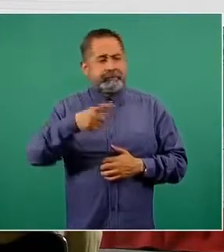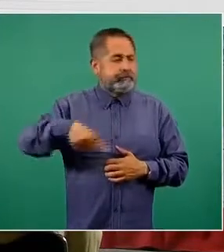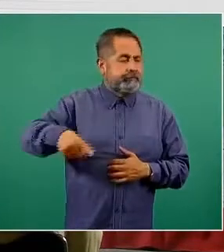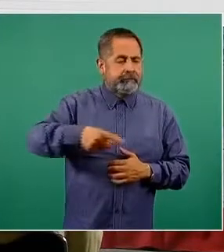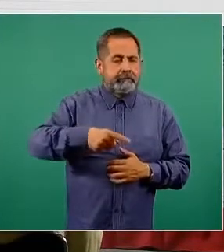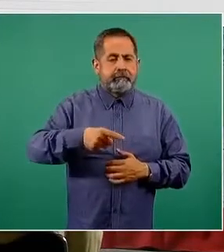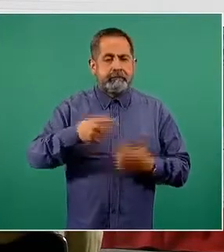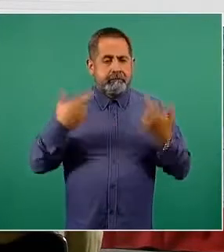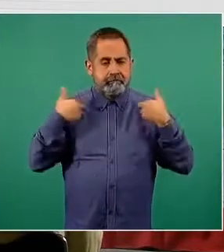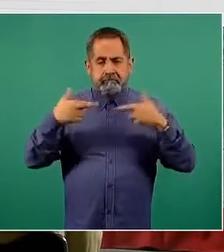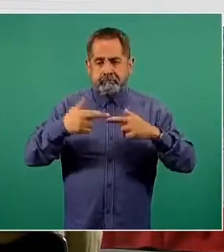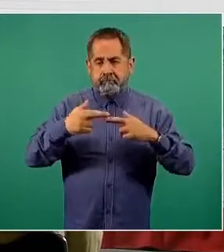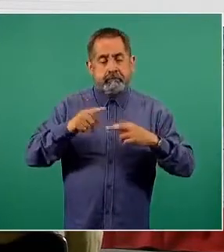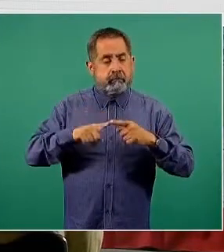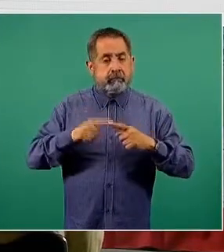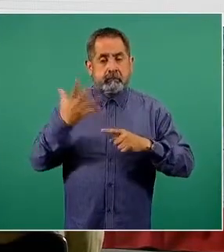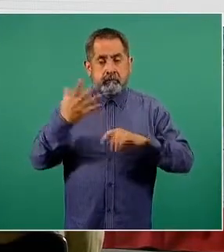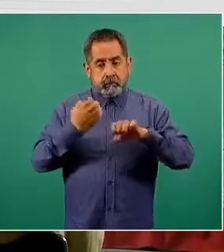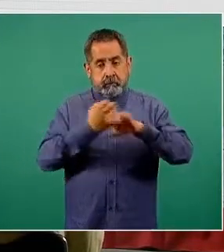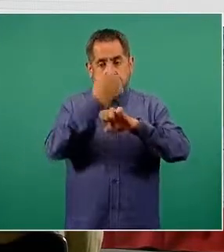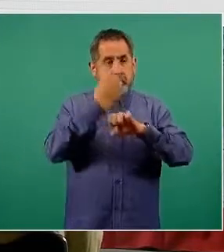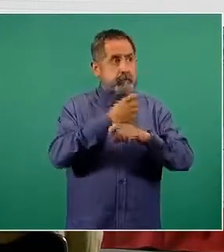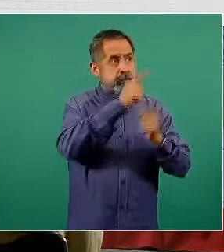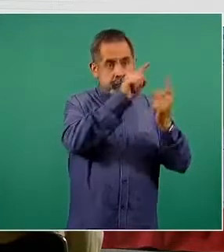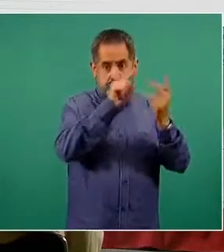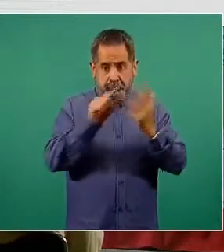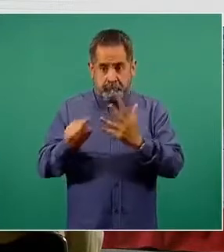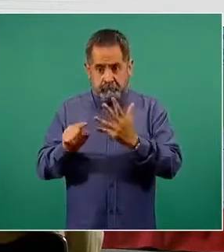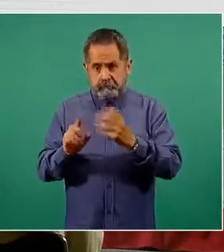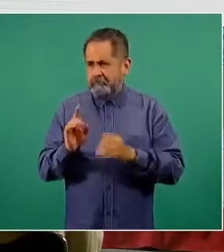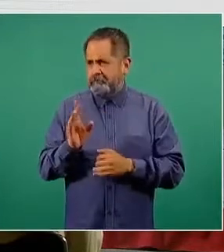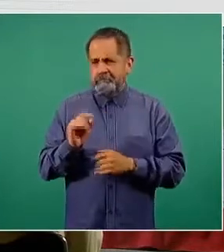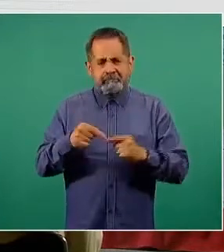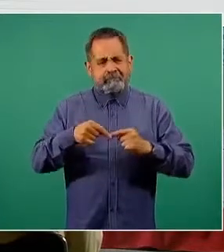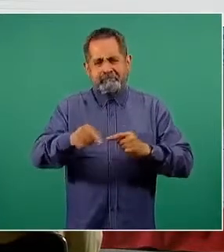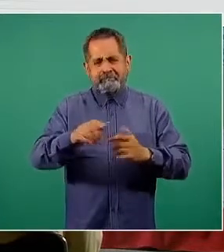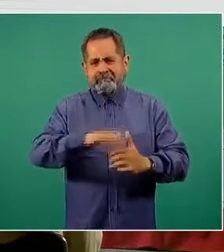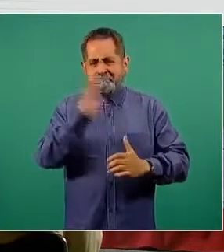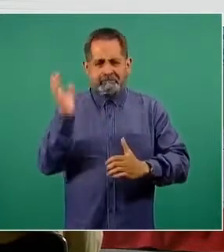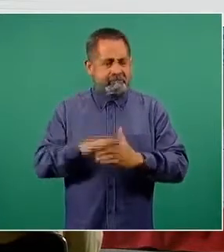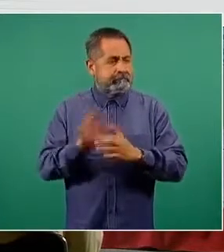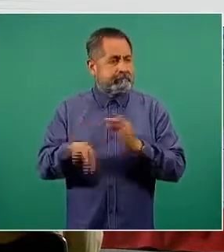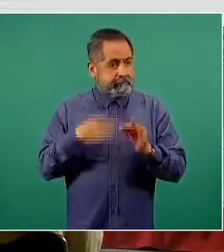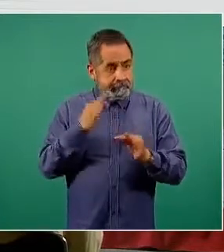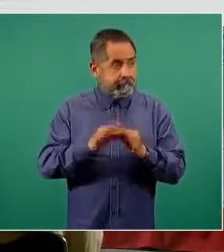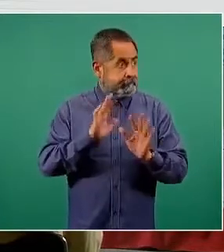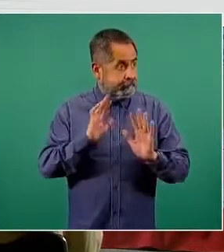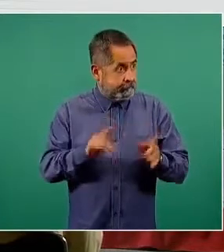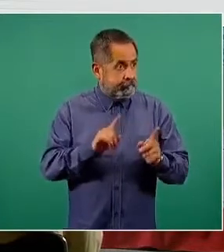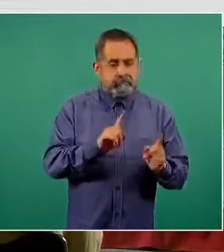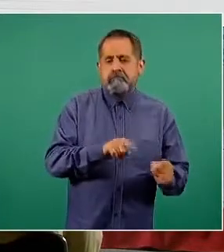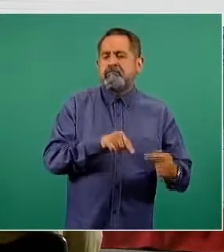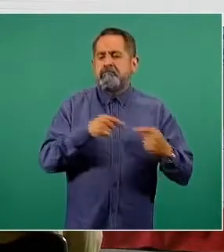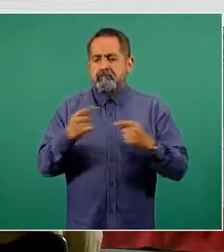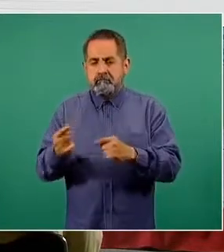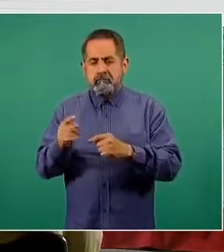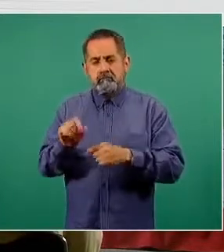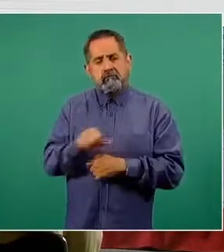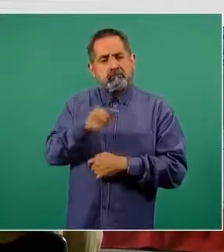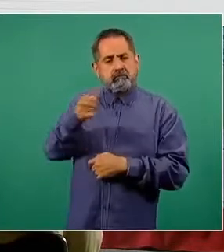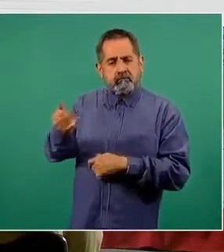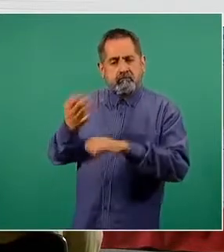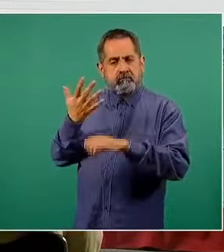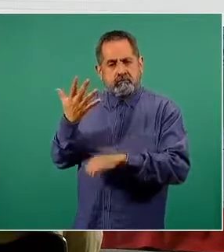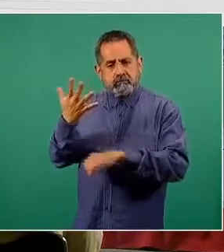personal educativo en 5 entidades federativas en las que arrancamos, y pasar a vacunar en otras 5